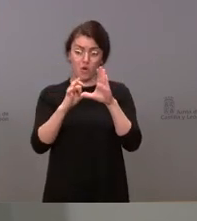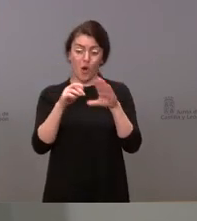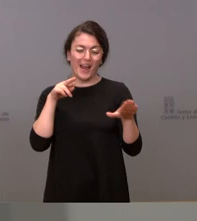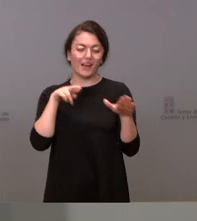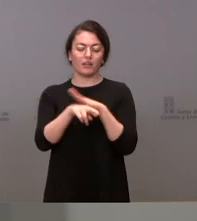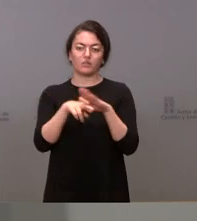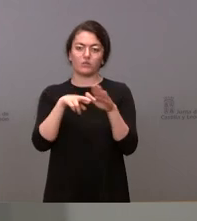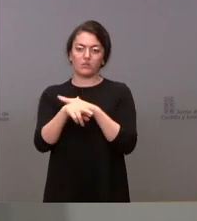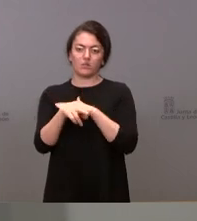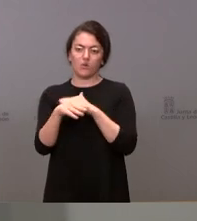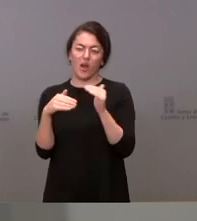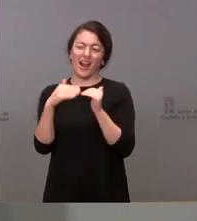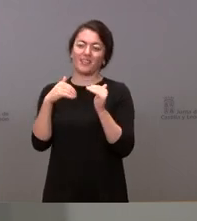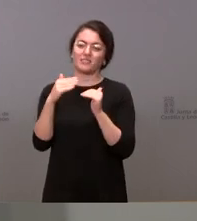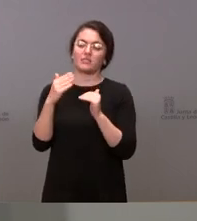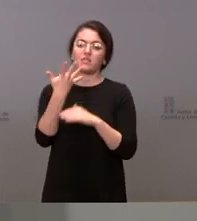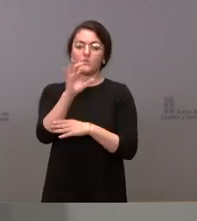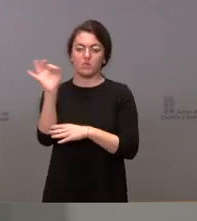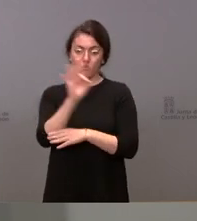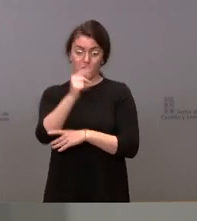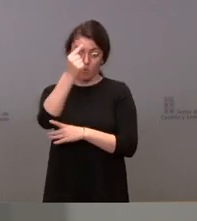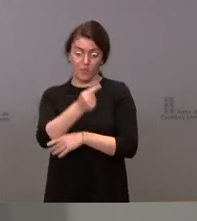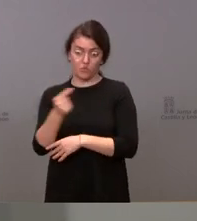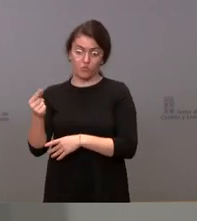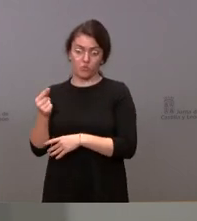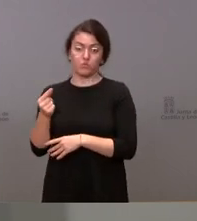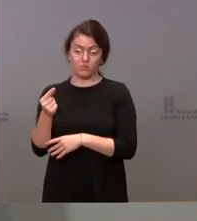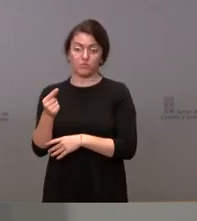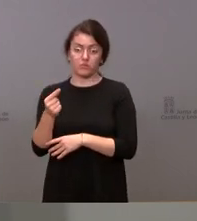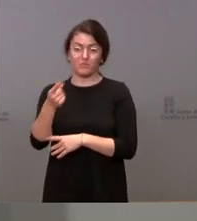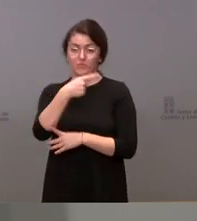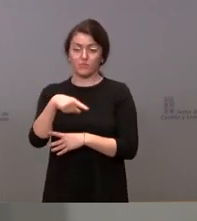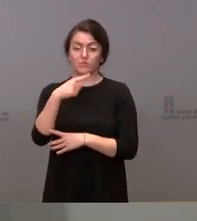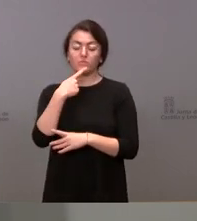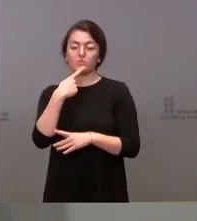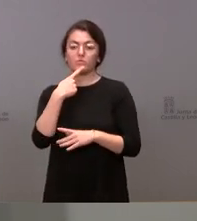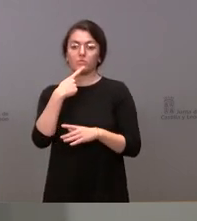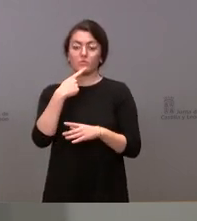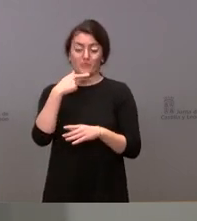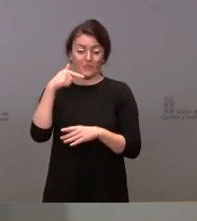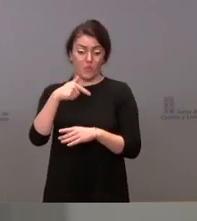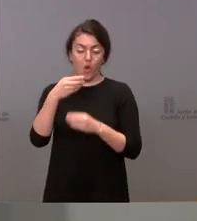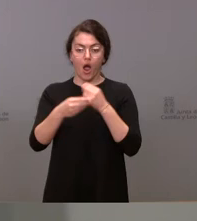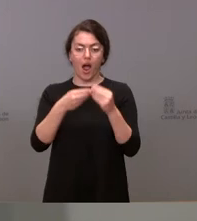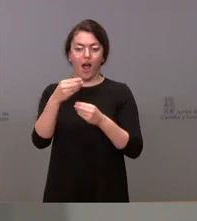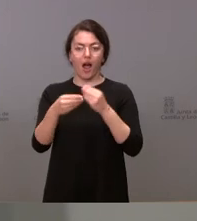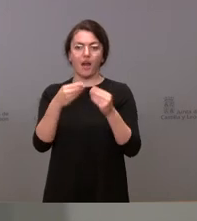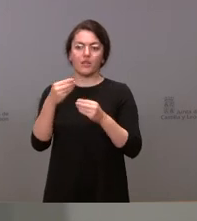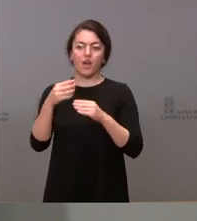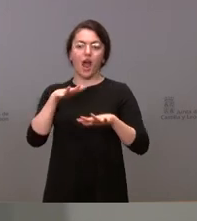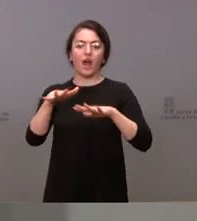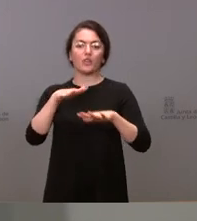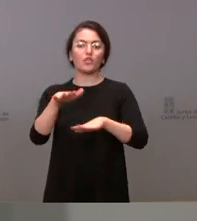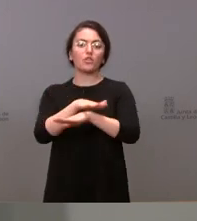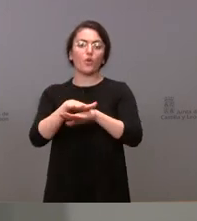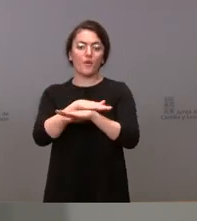el 50% del presupuesto, que estamos tomando acciones de gobierno como las que hoy estamos presentando aquí, que no